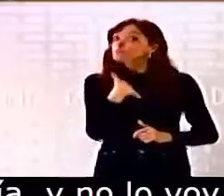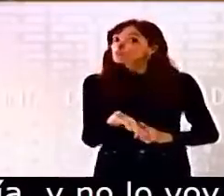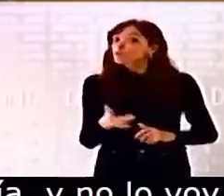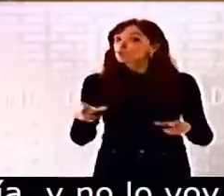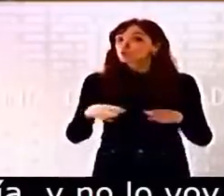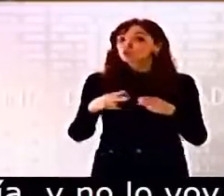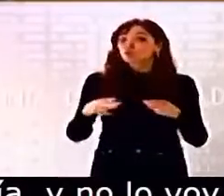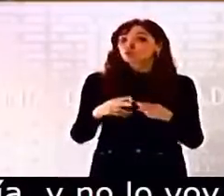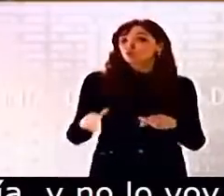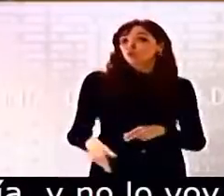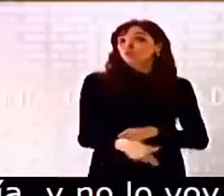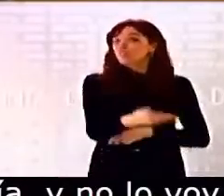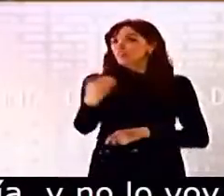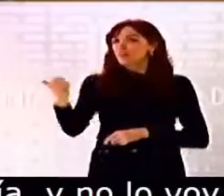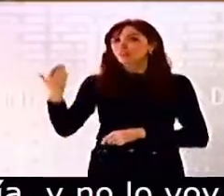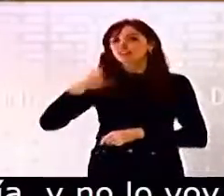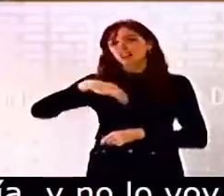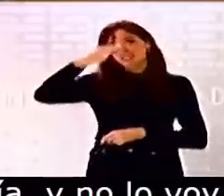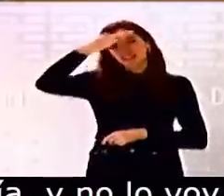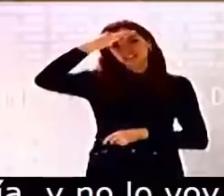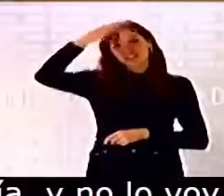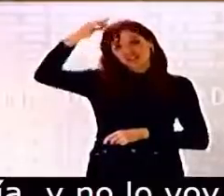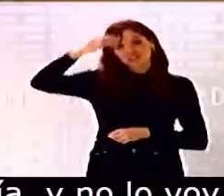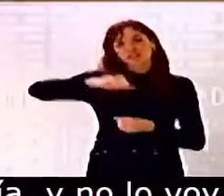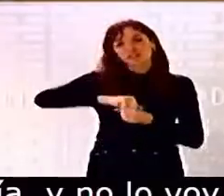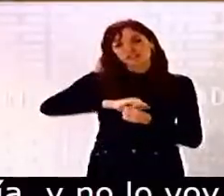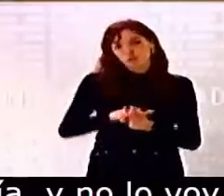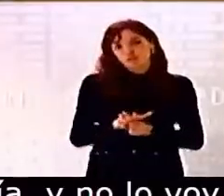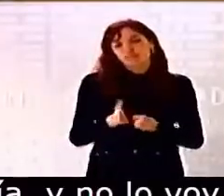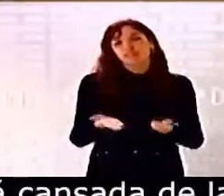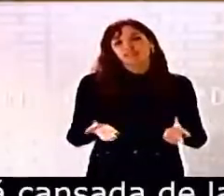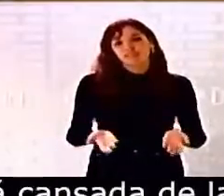sociedad está cansada de la COVID-19